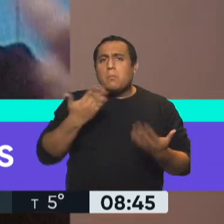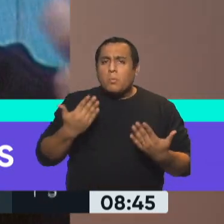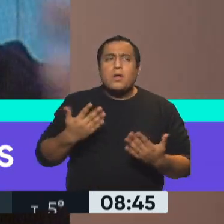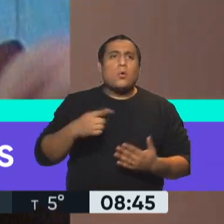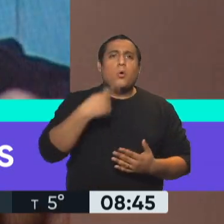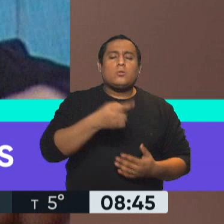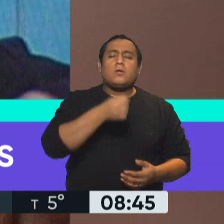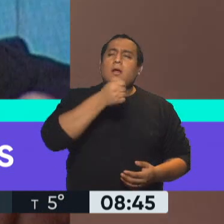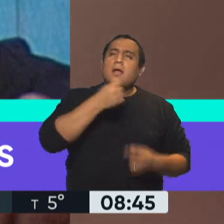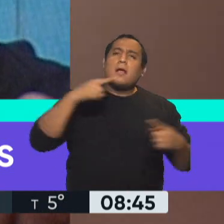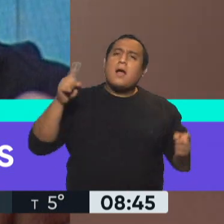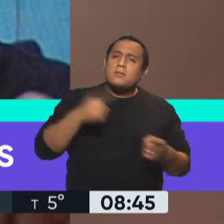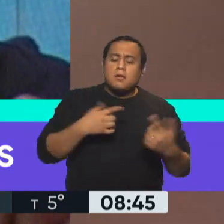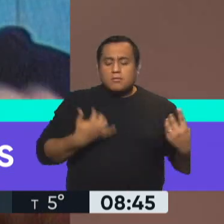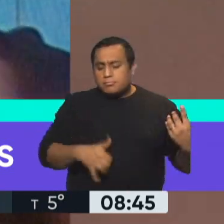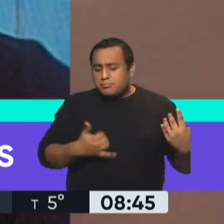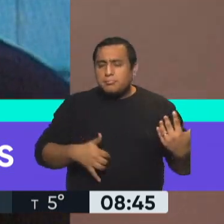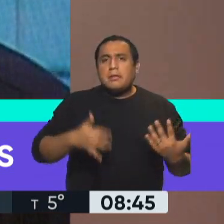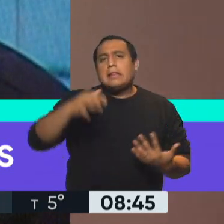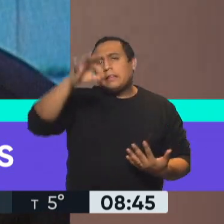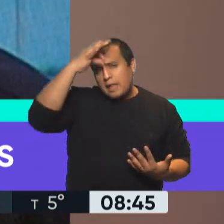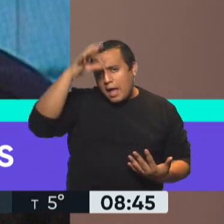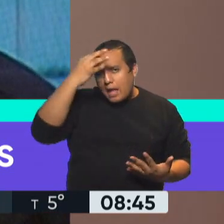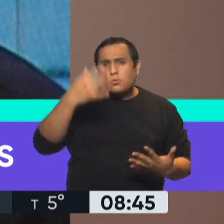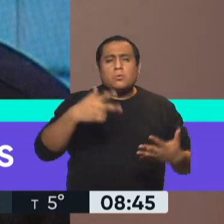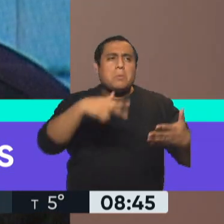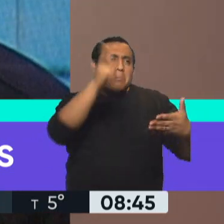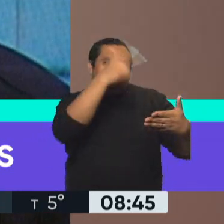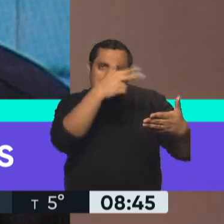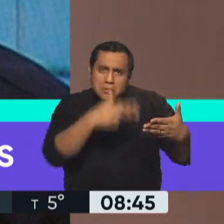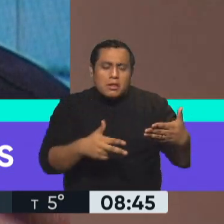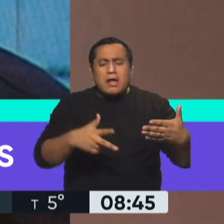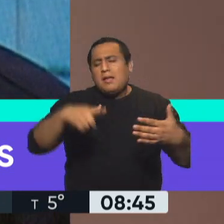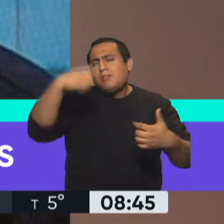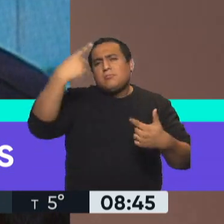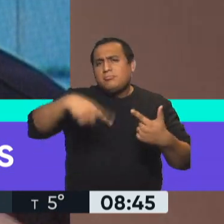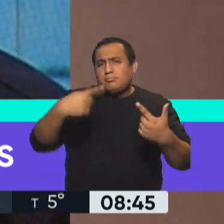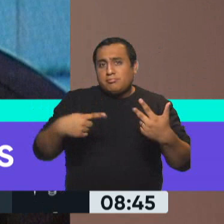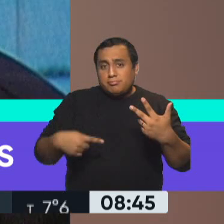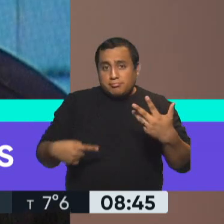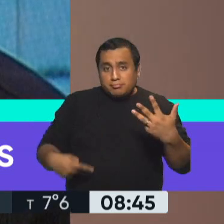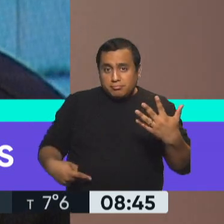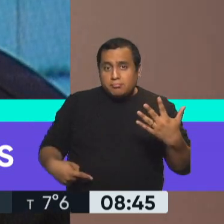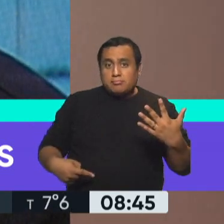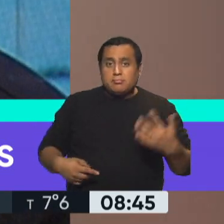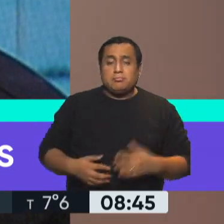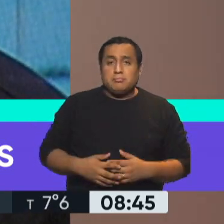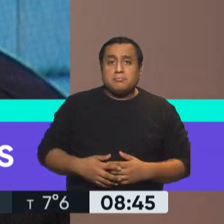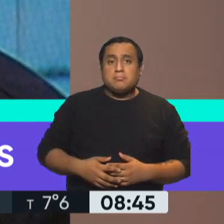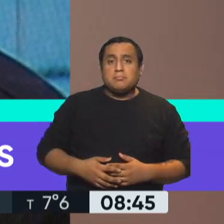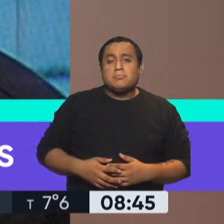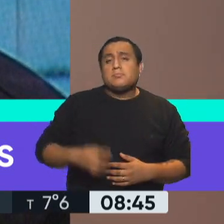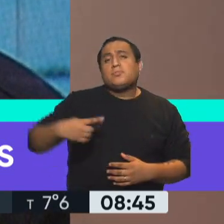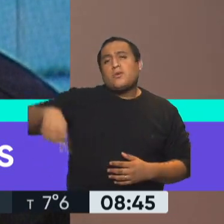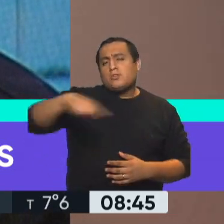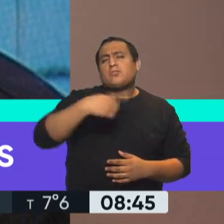cantar, tocar la guitarra, hacer teatro, pintar, bueno, todas esas cosas bullían en nuestras almas de